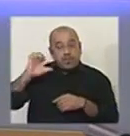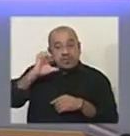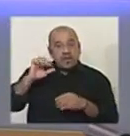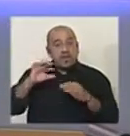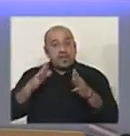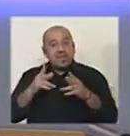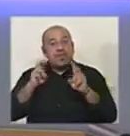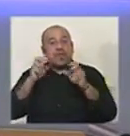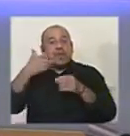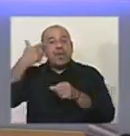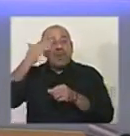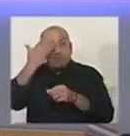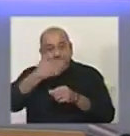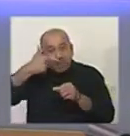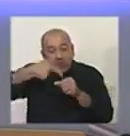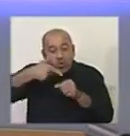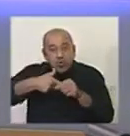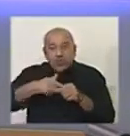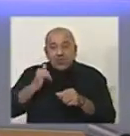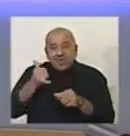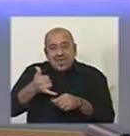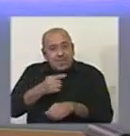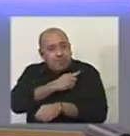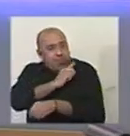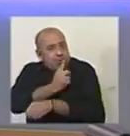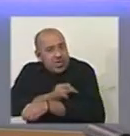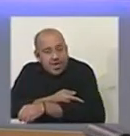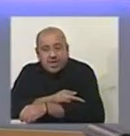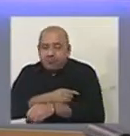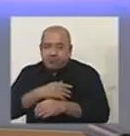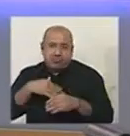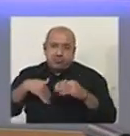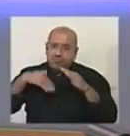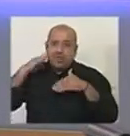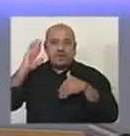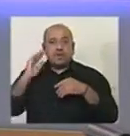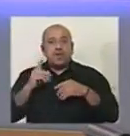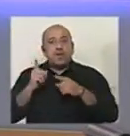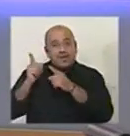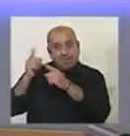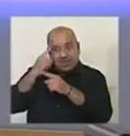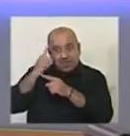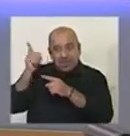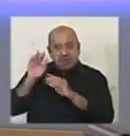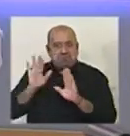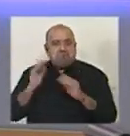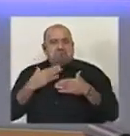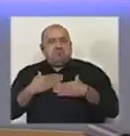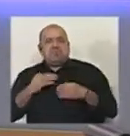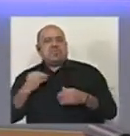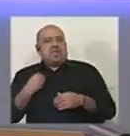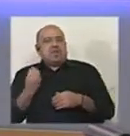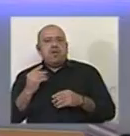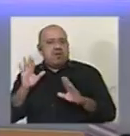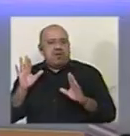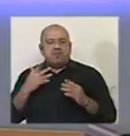de petróleo. O sea, aún a tanto poder este señor, que se creía justamente intocable y no se siente vulnerable.